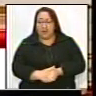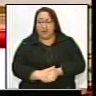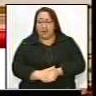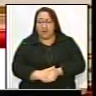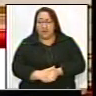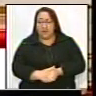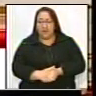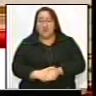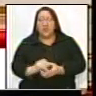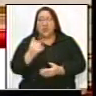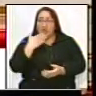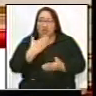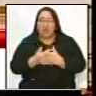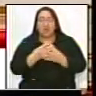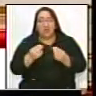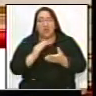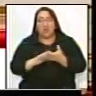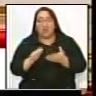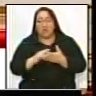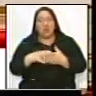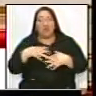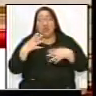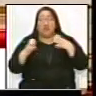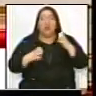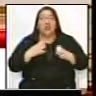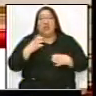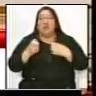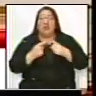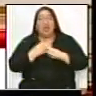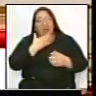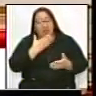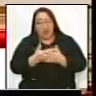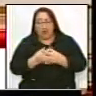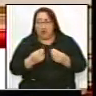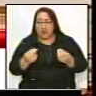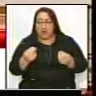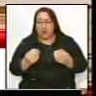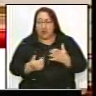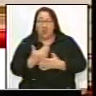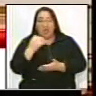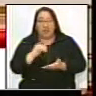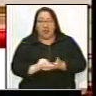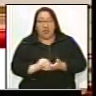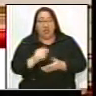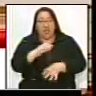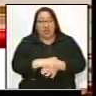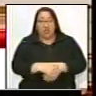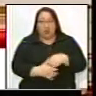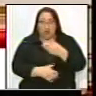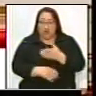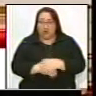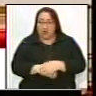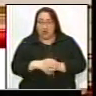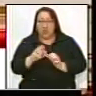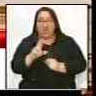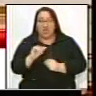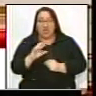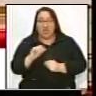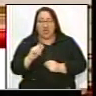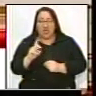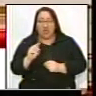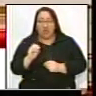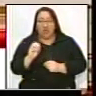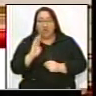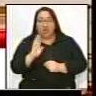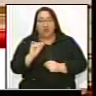Y le agradezco bastante, disculpe que me emocioné, le agradezco bastante nuevamente y al doctor Ricardo Bustinza,